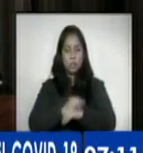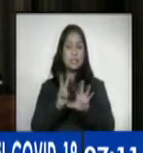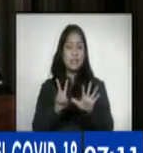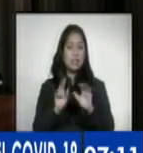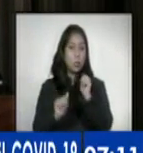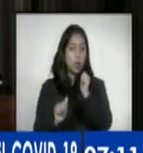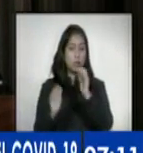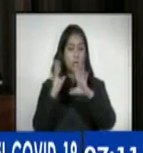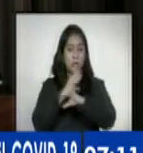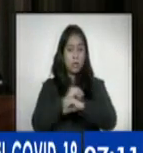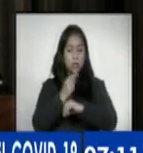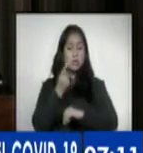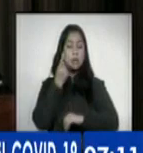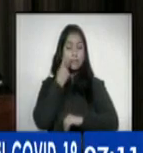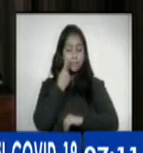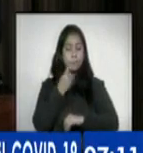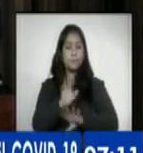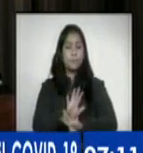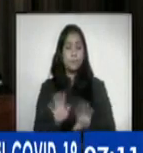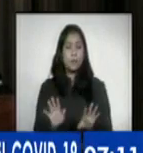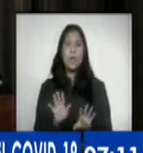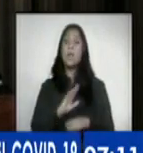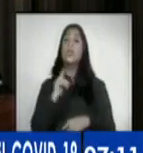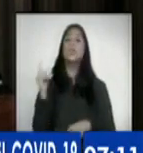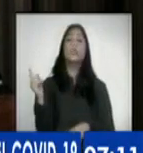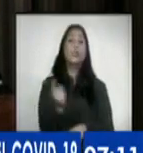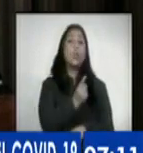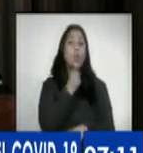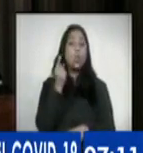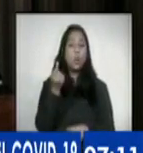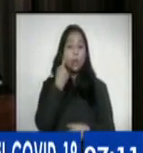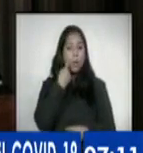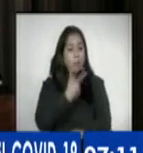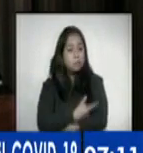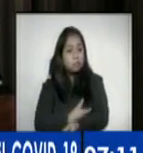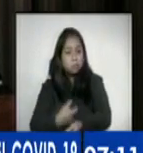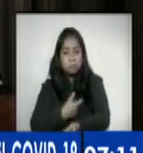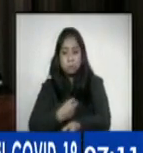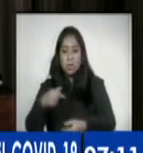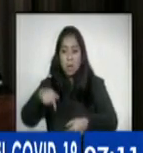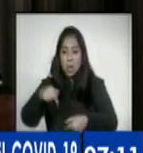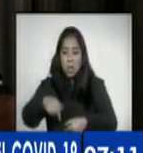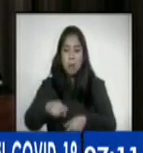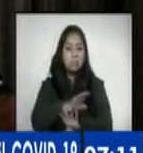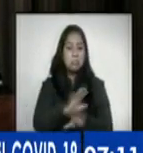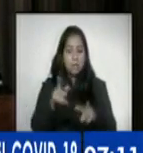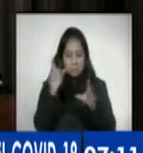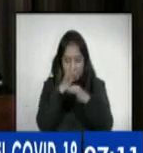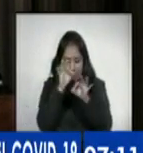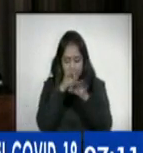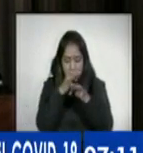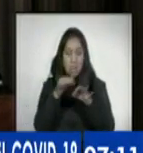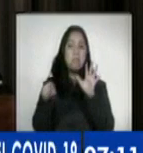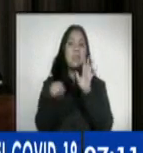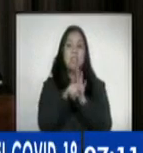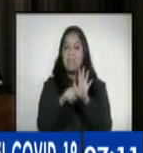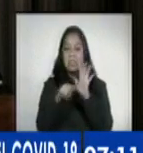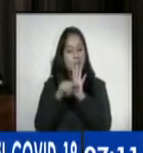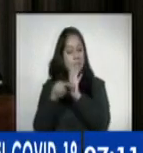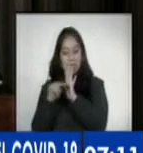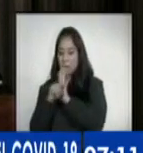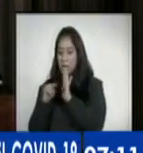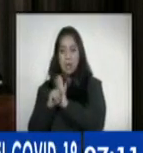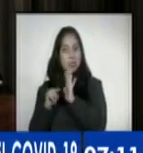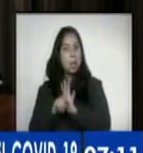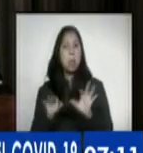7:15 de la noche, permítanme decirles que todas las pruebas que hemos hecho el día de hoy han salido negativas. La